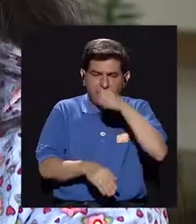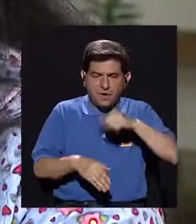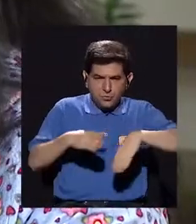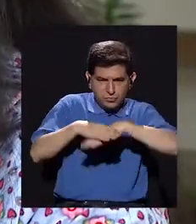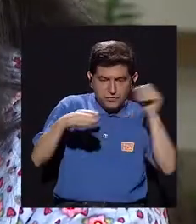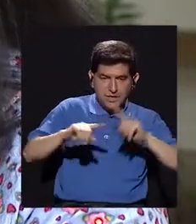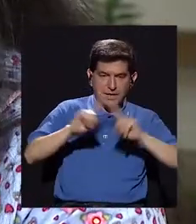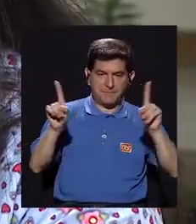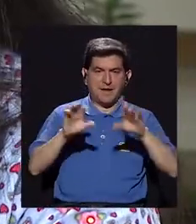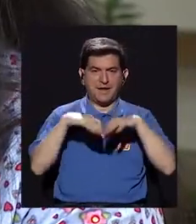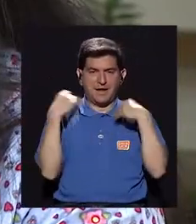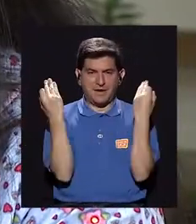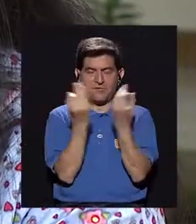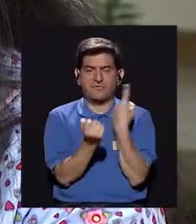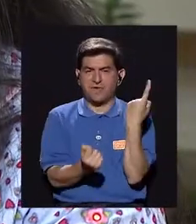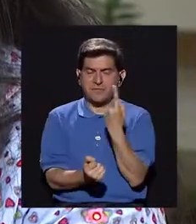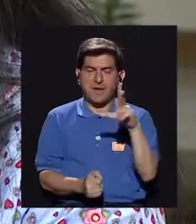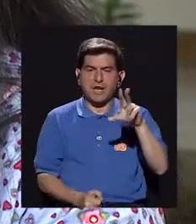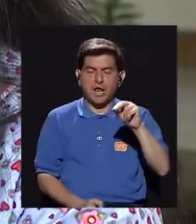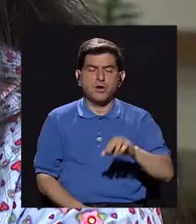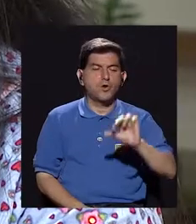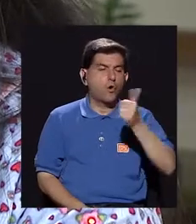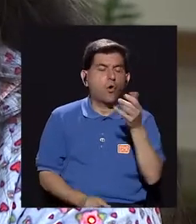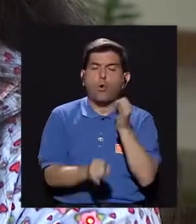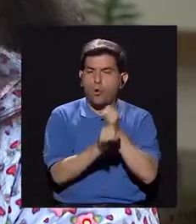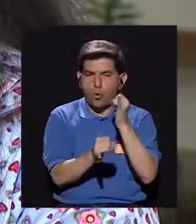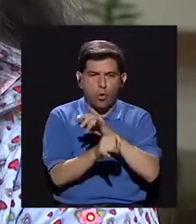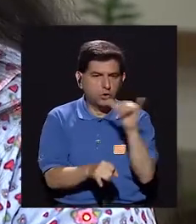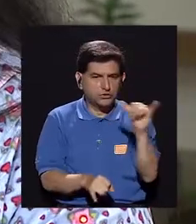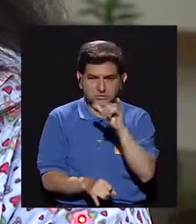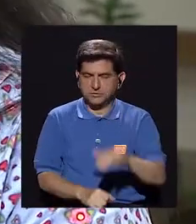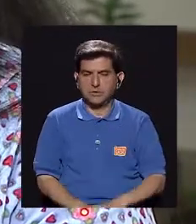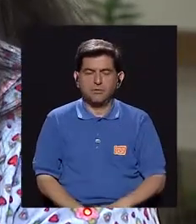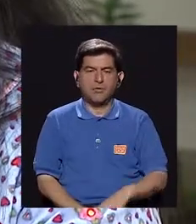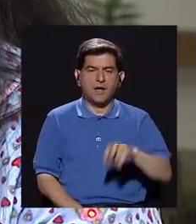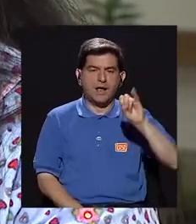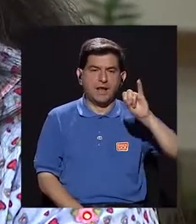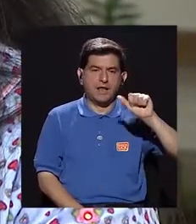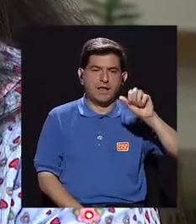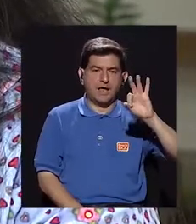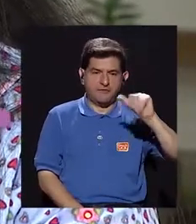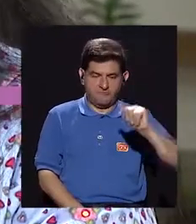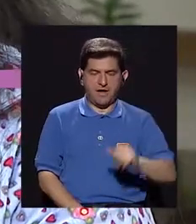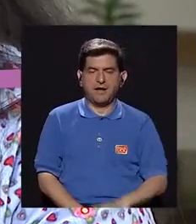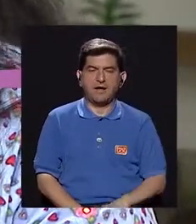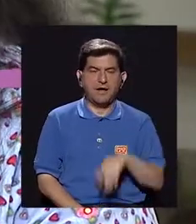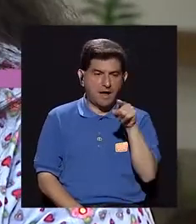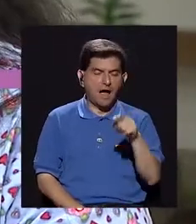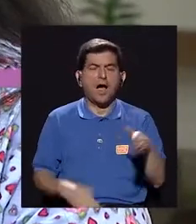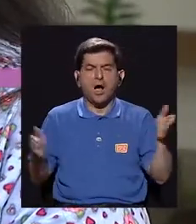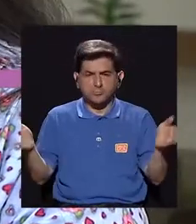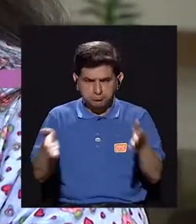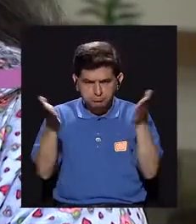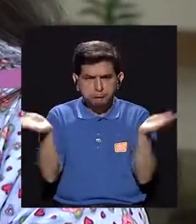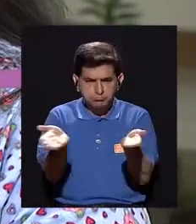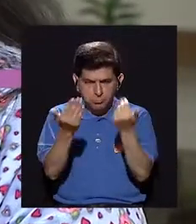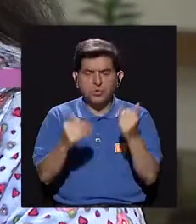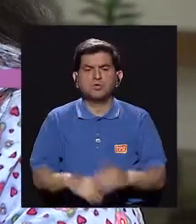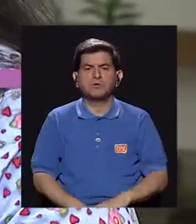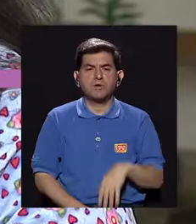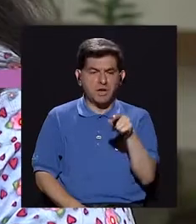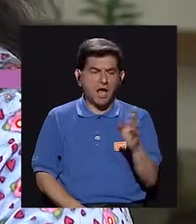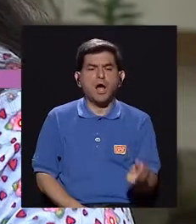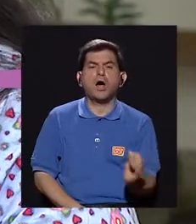consumo de drogas, pero la familia no está sola. También hay otras instituciones, ¿verdad?, como IAFA, en donde se le motivaría